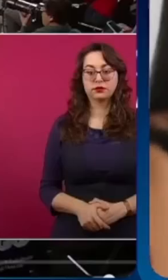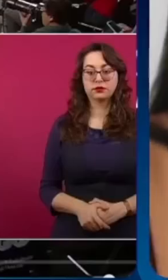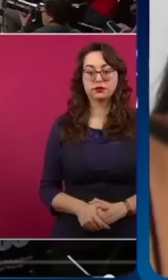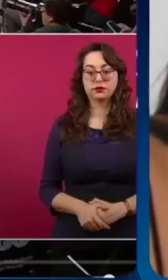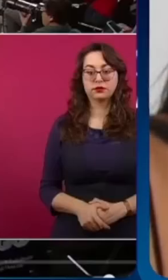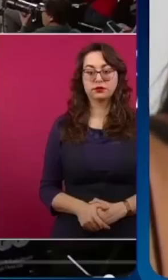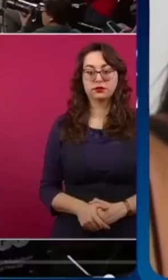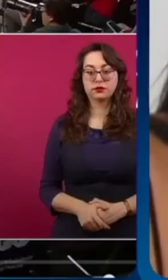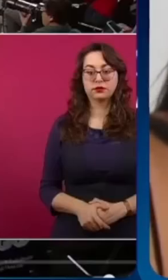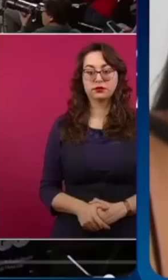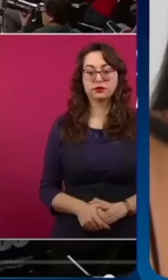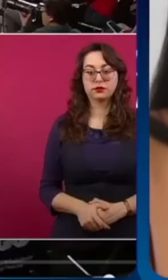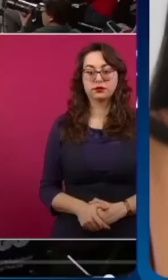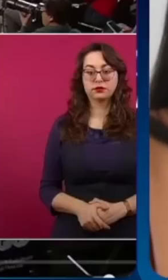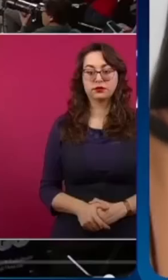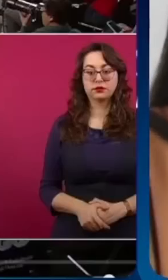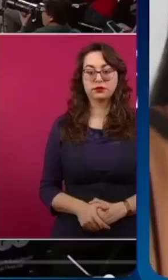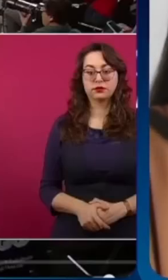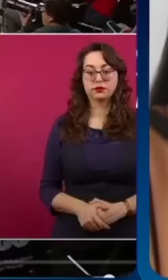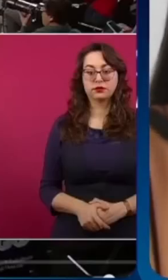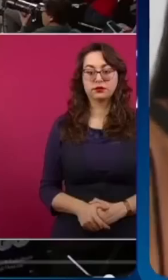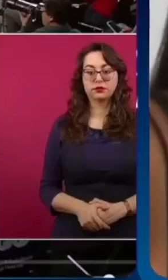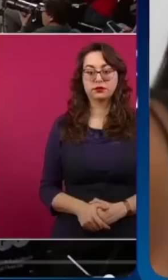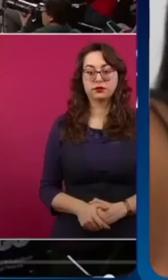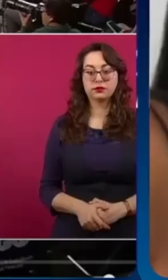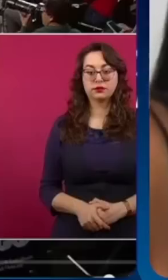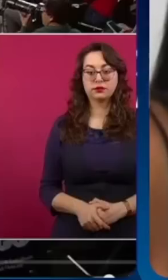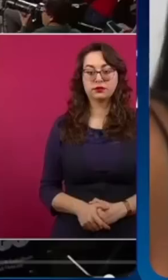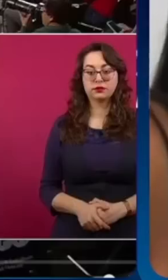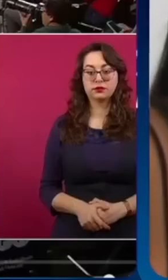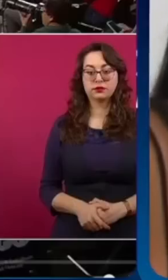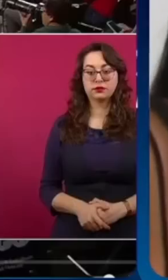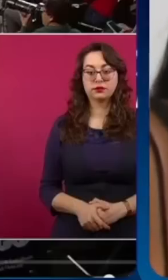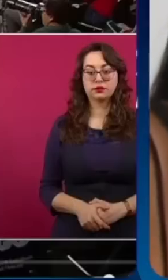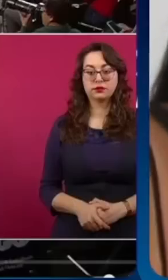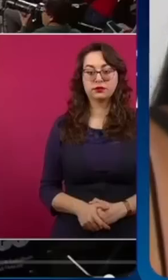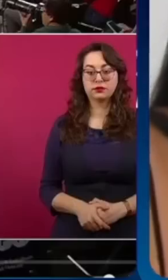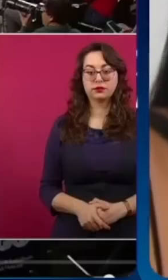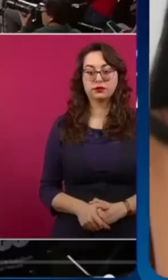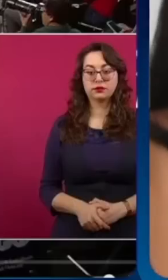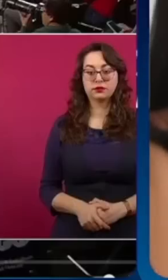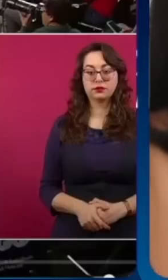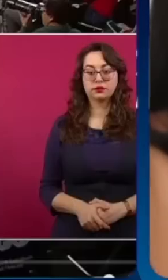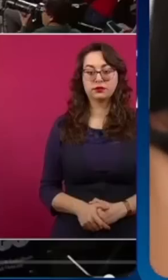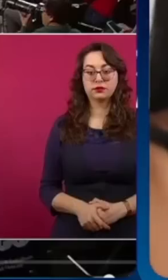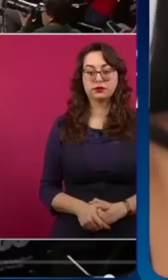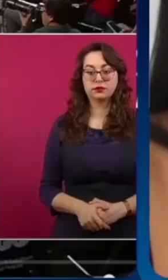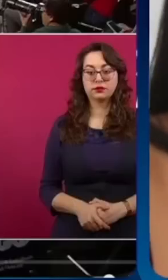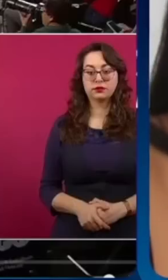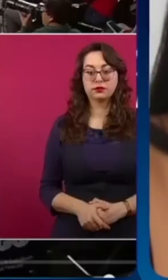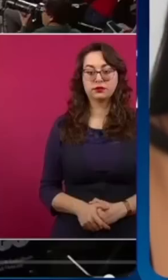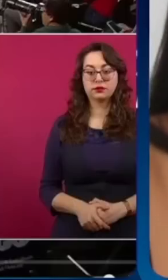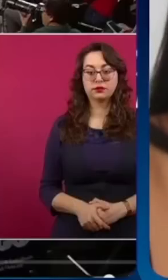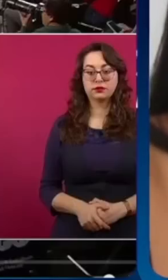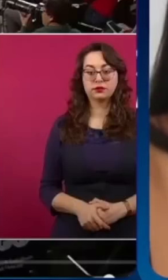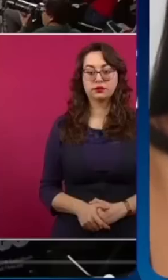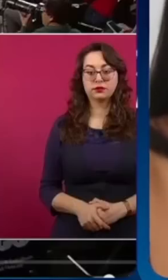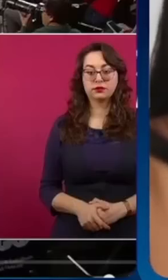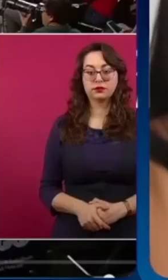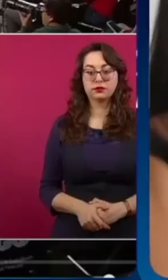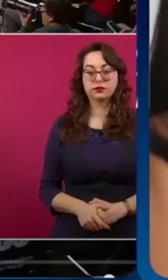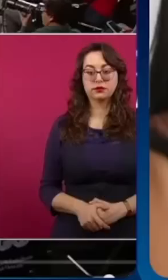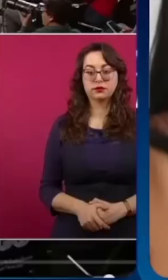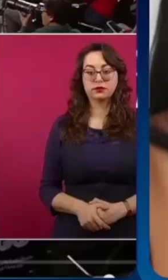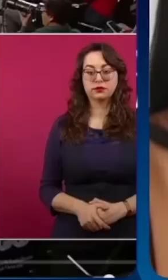los caminos fáciles. Ahora la pregunta es, muchas de esas propiedades que Joan Sebastián dejó a los hijos y